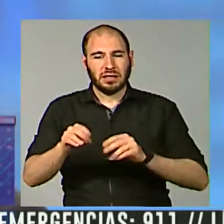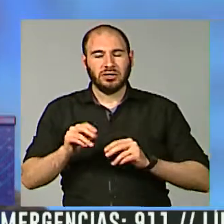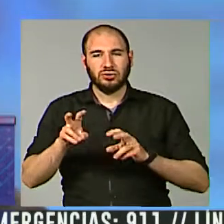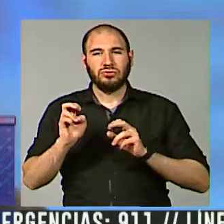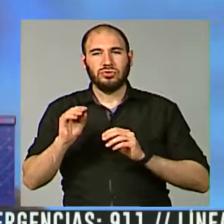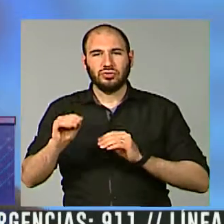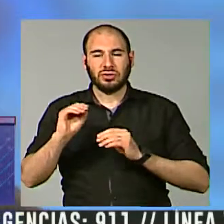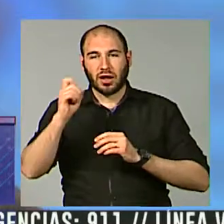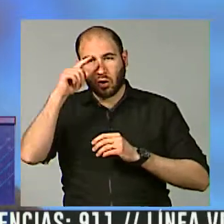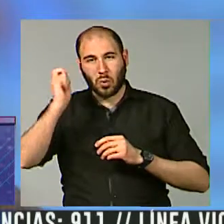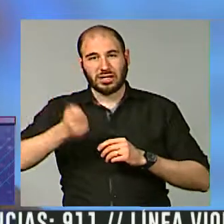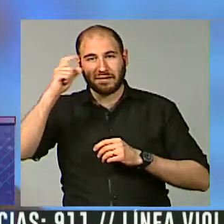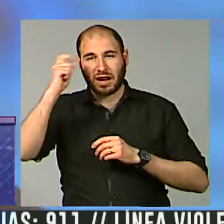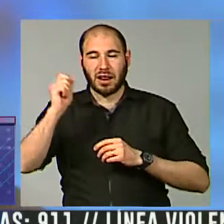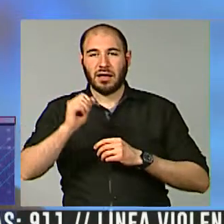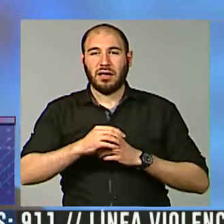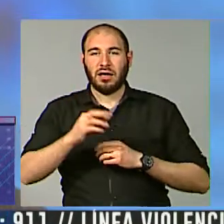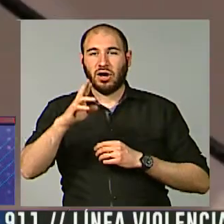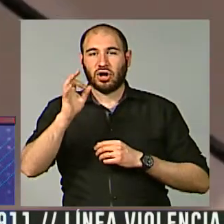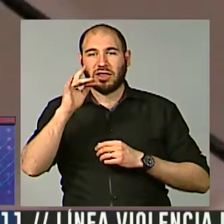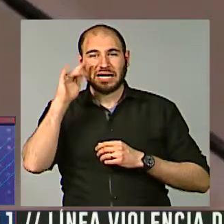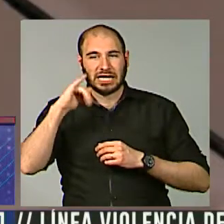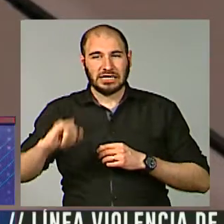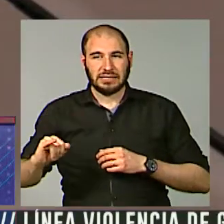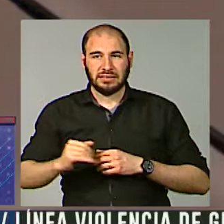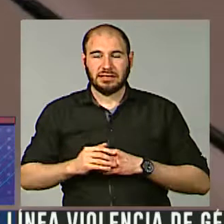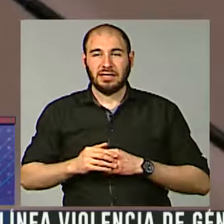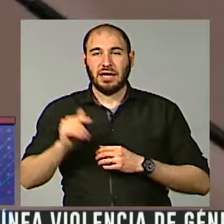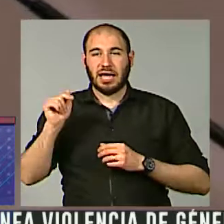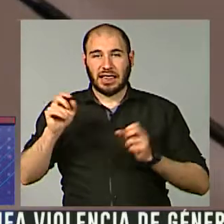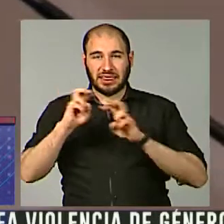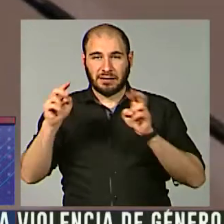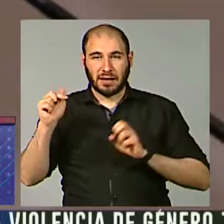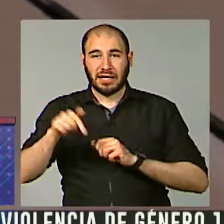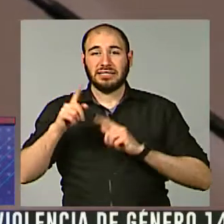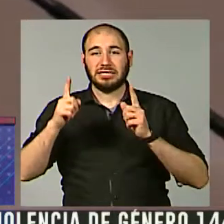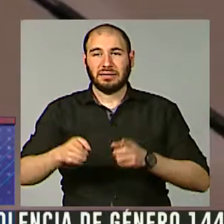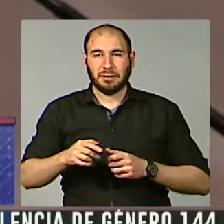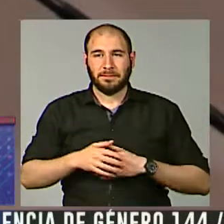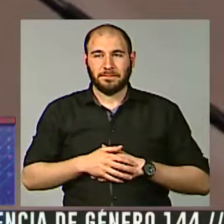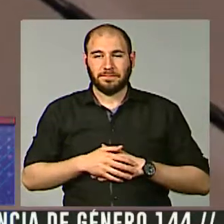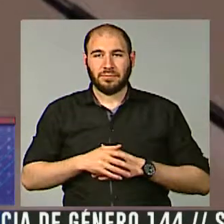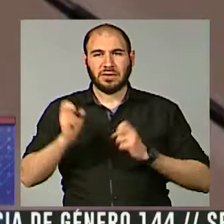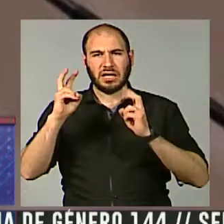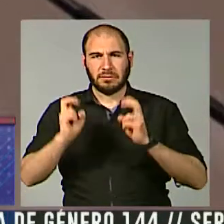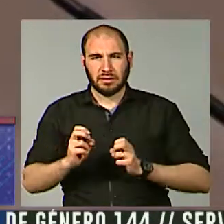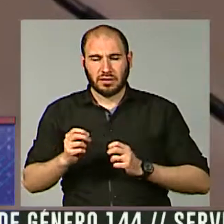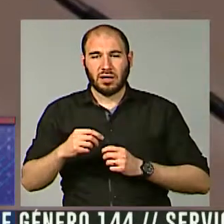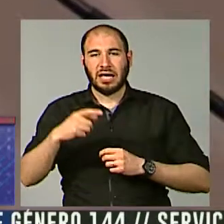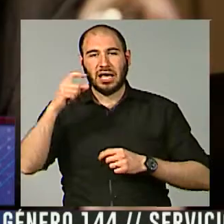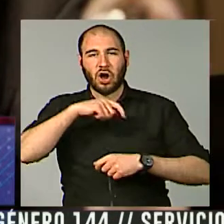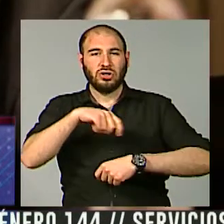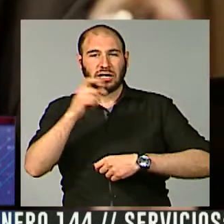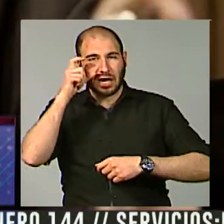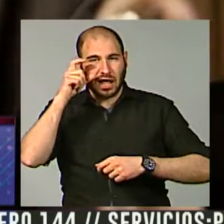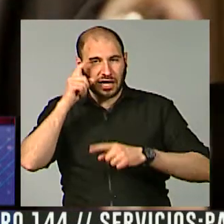juez federal Luis Rodríguez. Es por esa causa, y también está investigando la cocinera del ex funcionario,